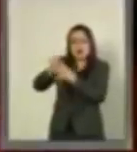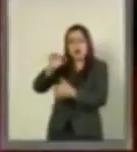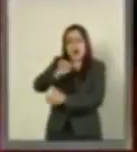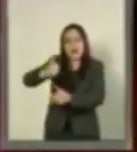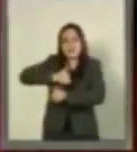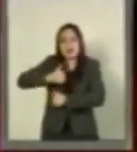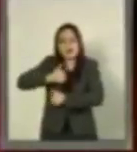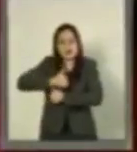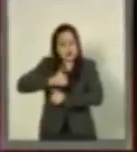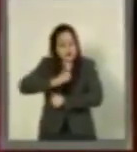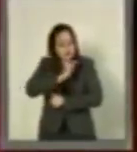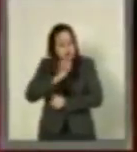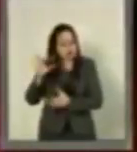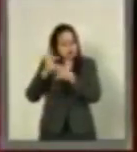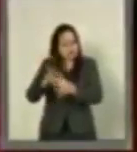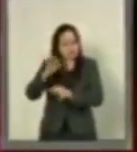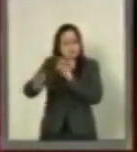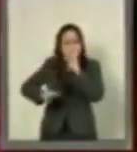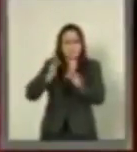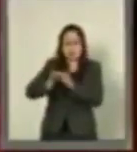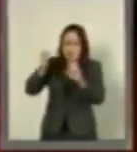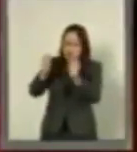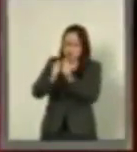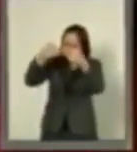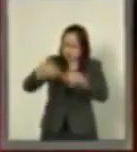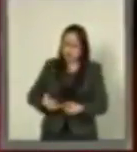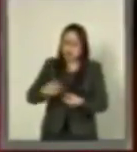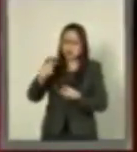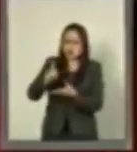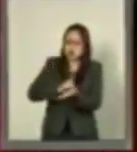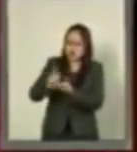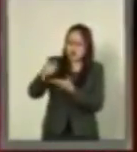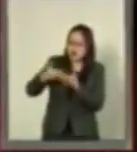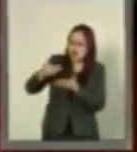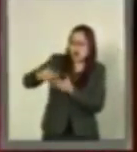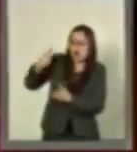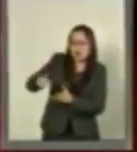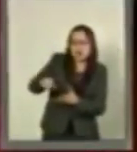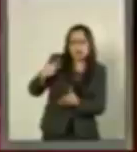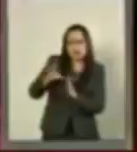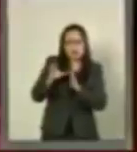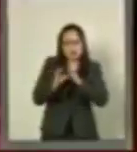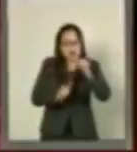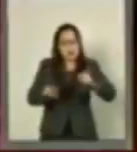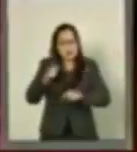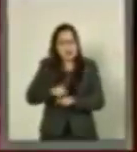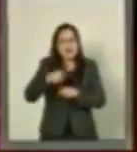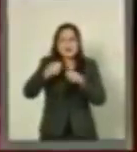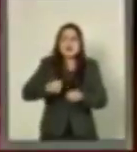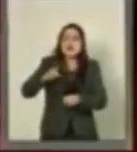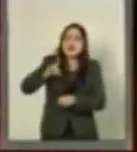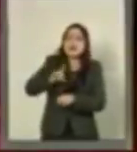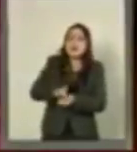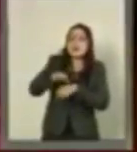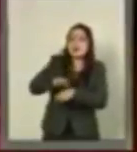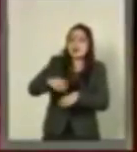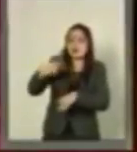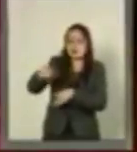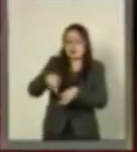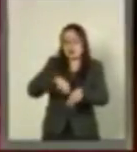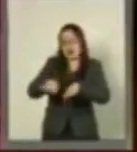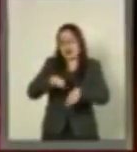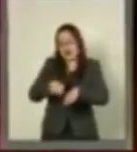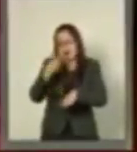Armadas, conforme a lo que es el derecho positivo vigente actual, seguridad en la actividad que